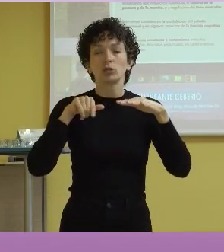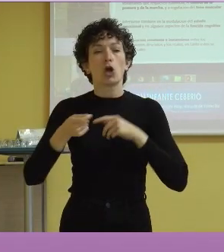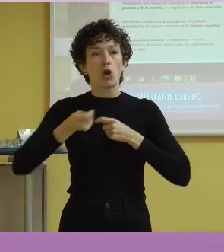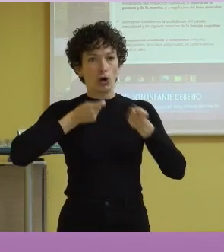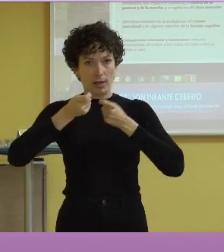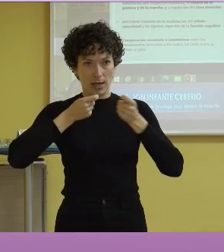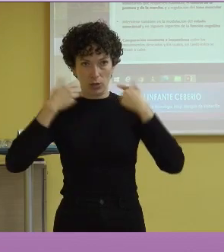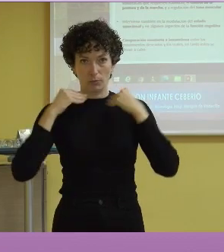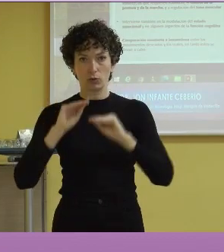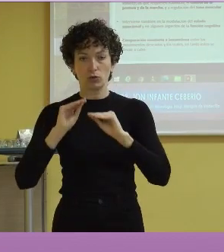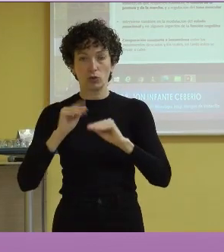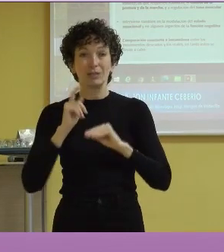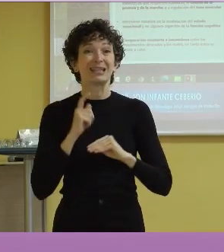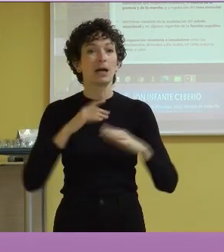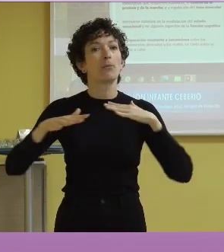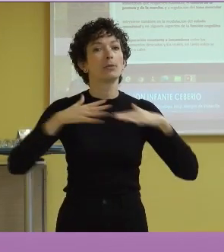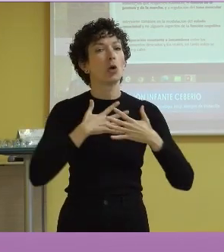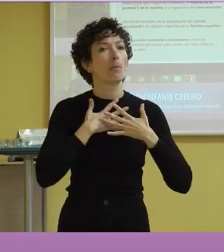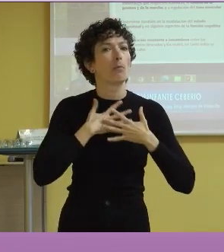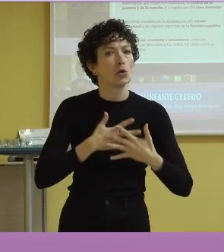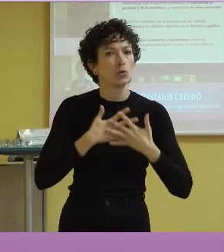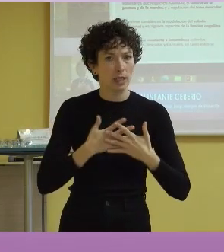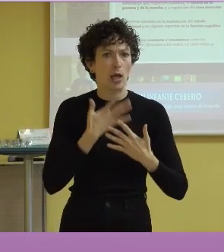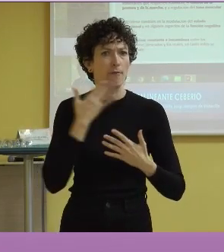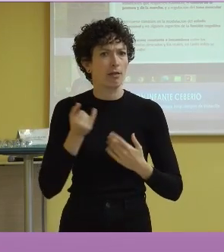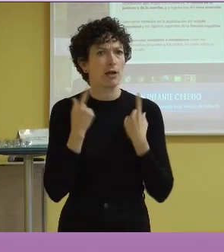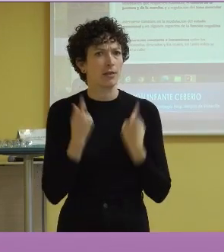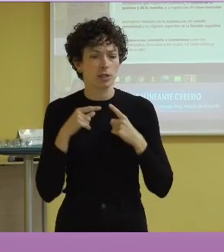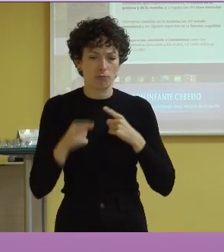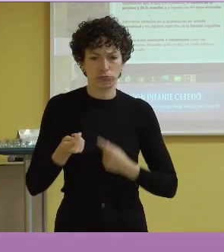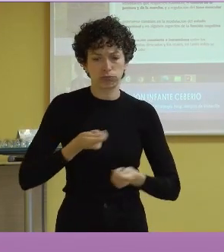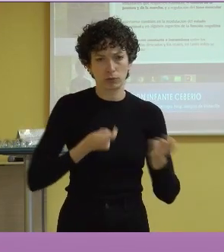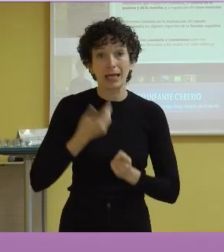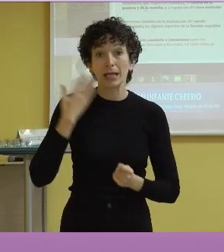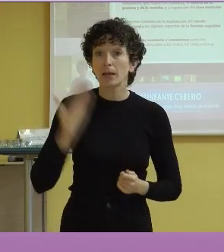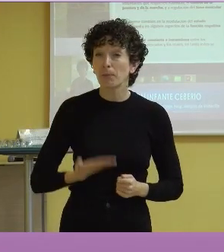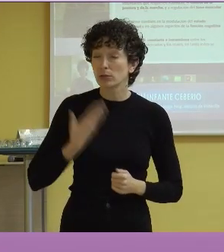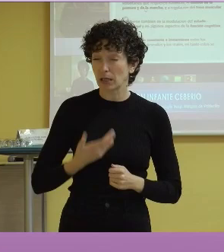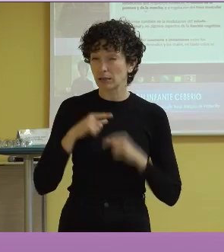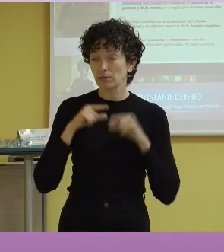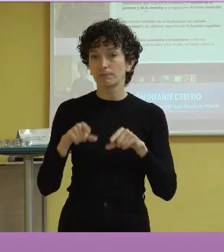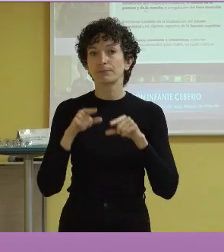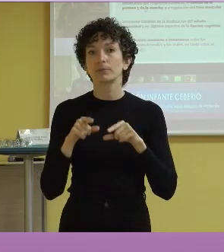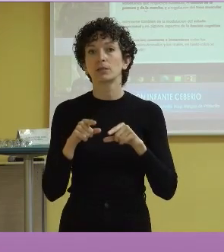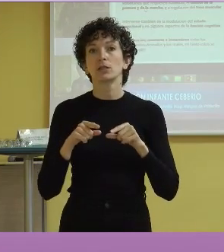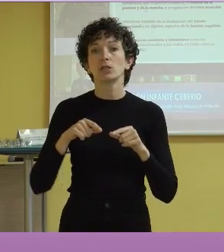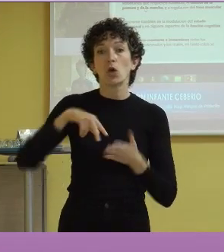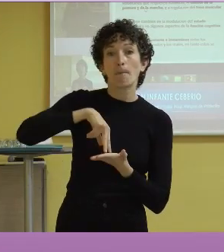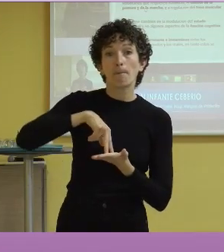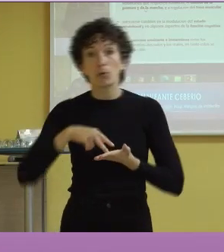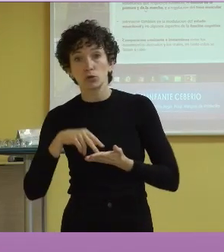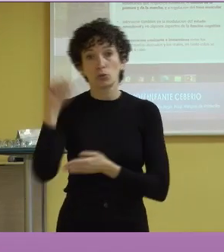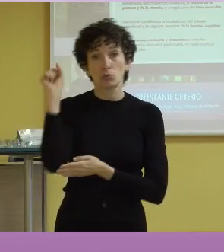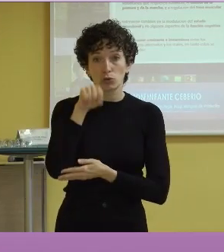movimientos, especialmente los movimientos voluntarios que requieren habilidad. Muy importante, el cerebelo participa en el control de la posición, de la postura